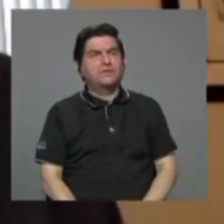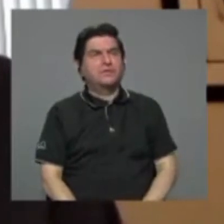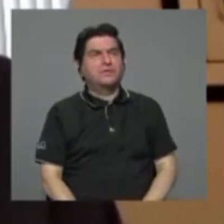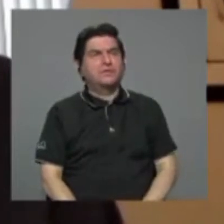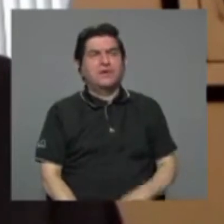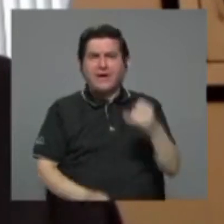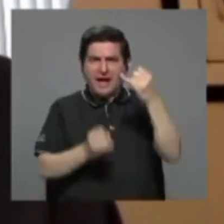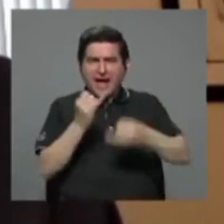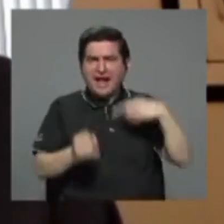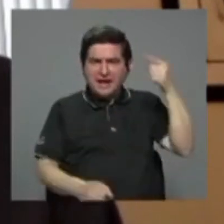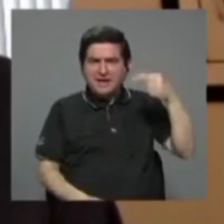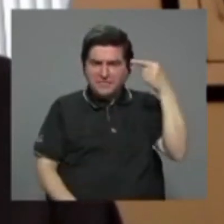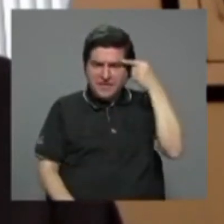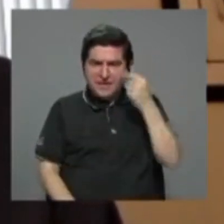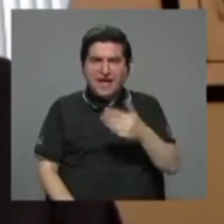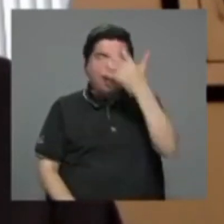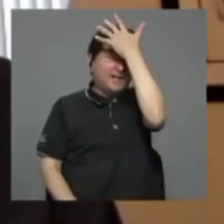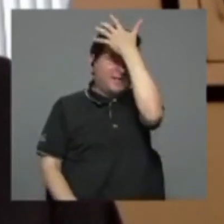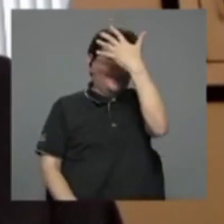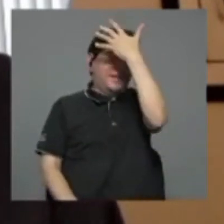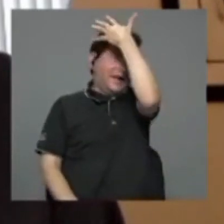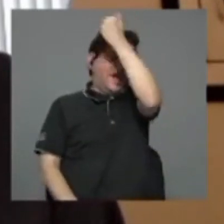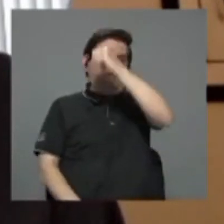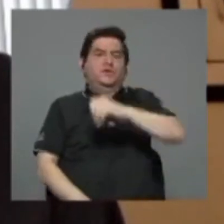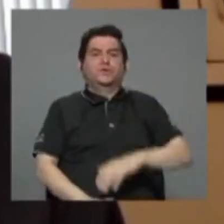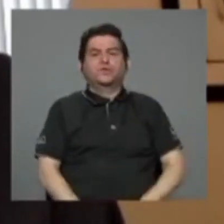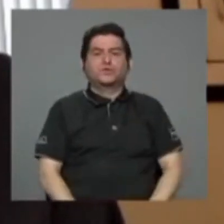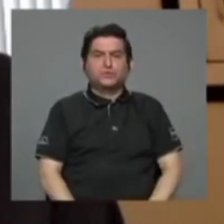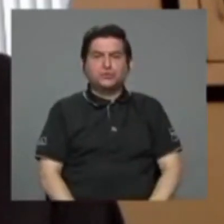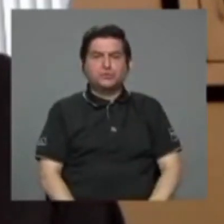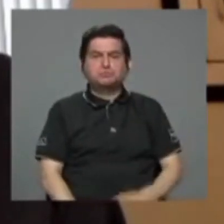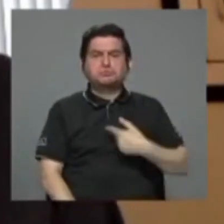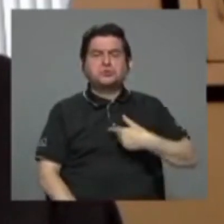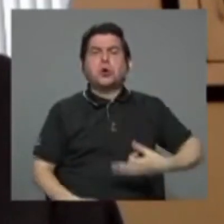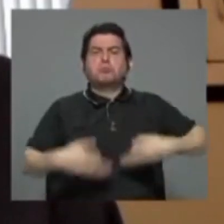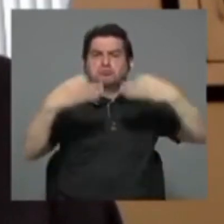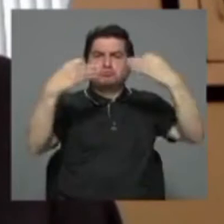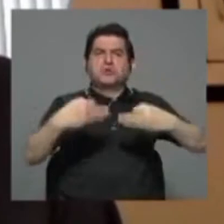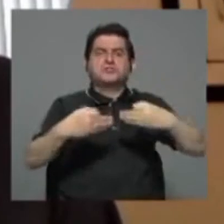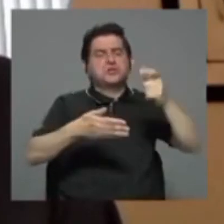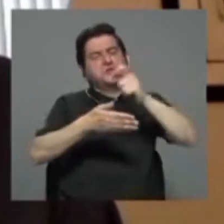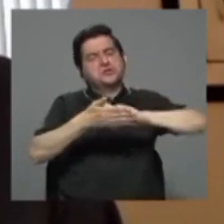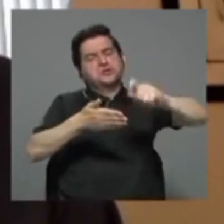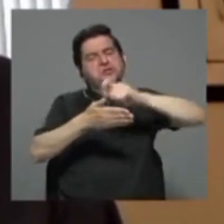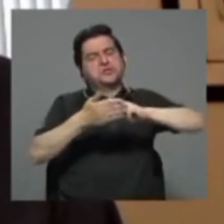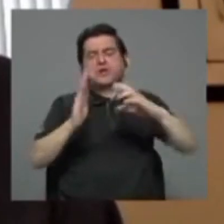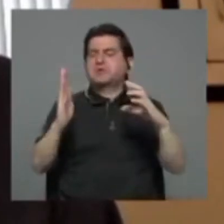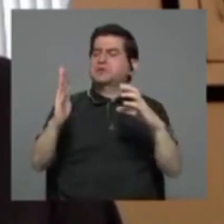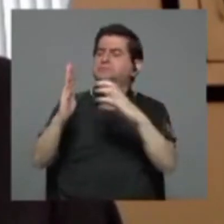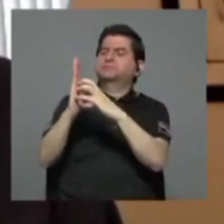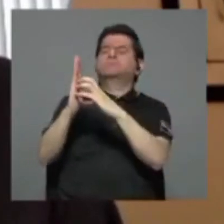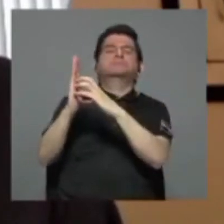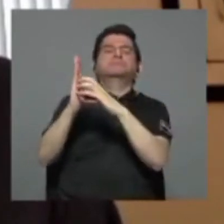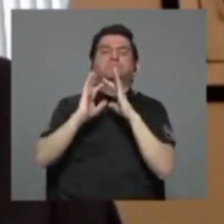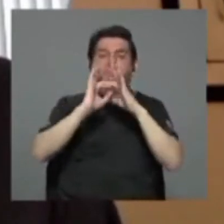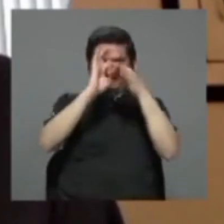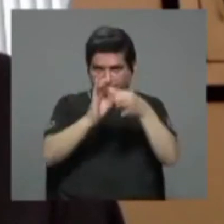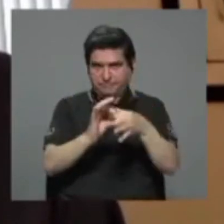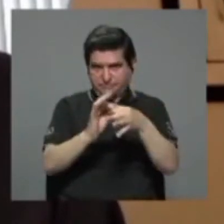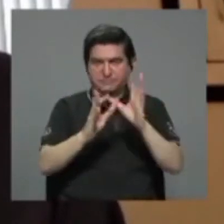el gobierno de don Carlos Alvarado, pues decidí escribir un artículo al